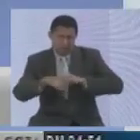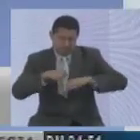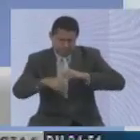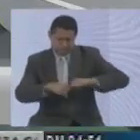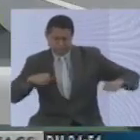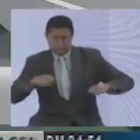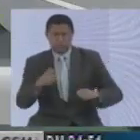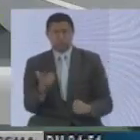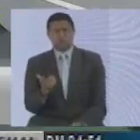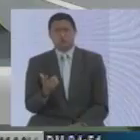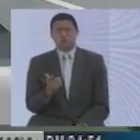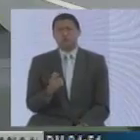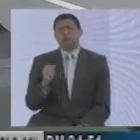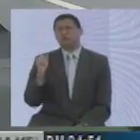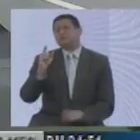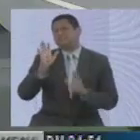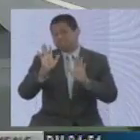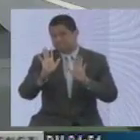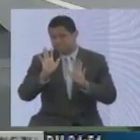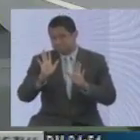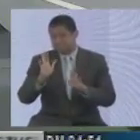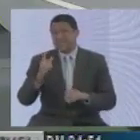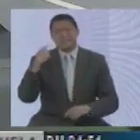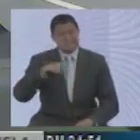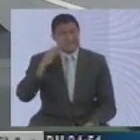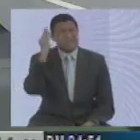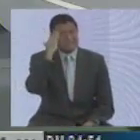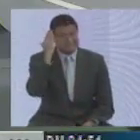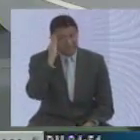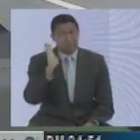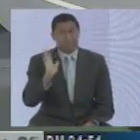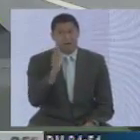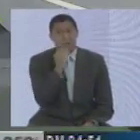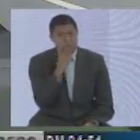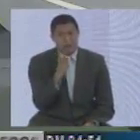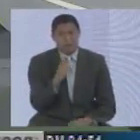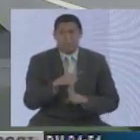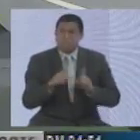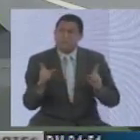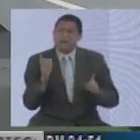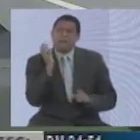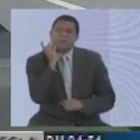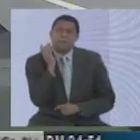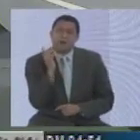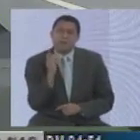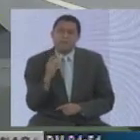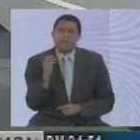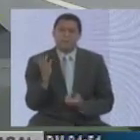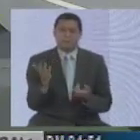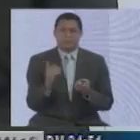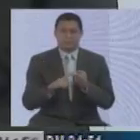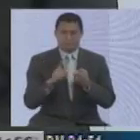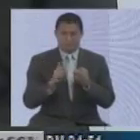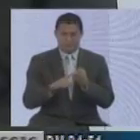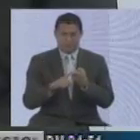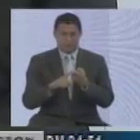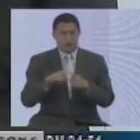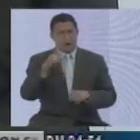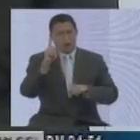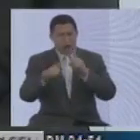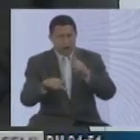lesión sí pero el torniquete hay que saberlo saberlo hacer tienen que ver cada cierto